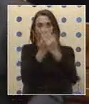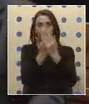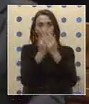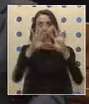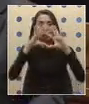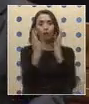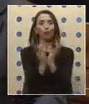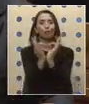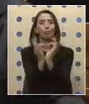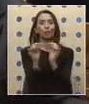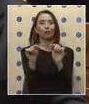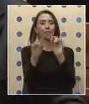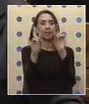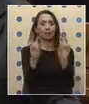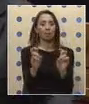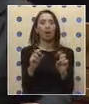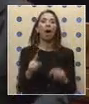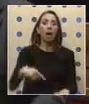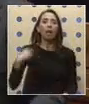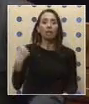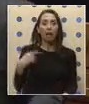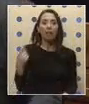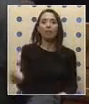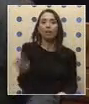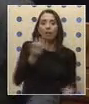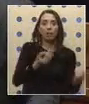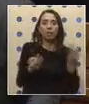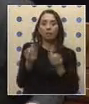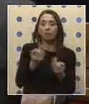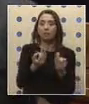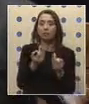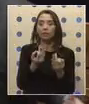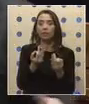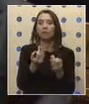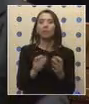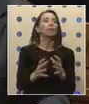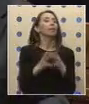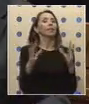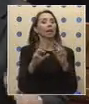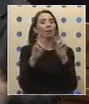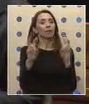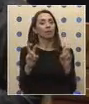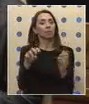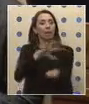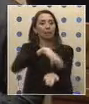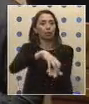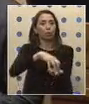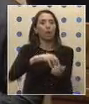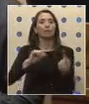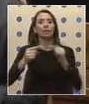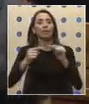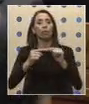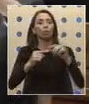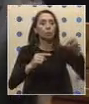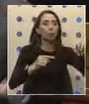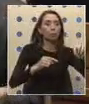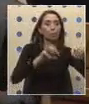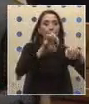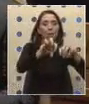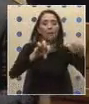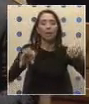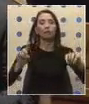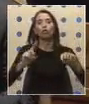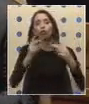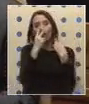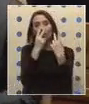tema, porque cada vez se nos dice más que los grandes temas de la ciudad los discutimos pedacitos. Y no tenemos una visión de cómo